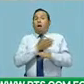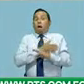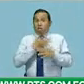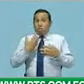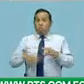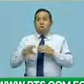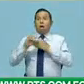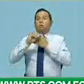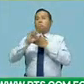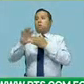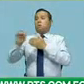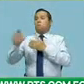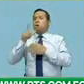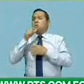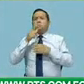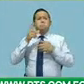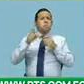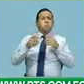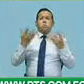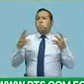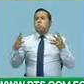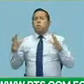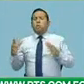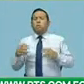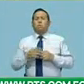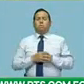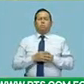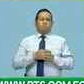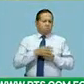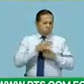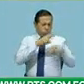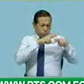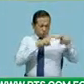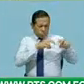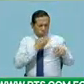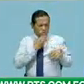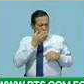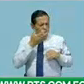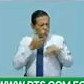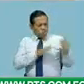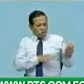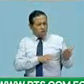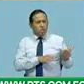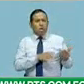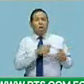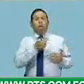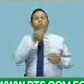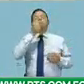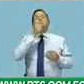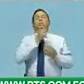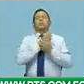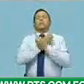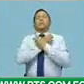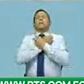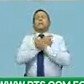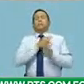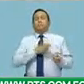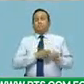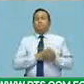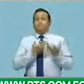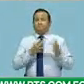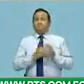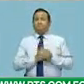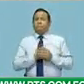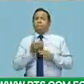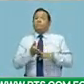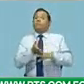desaparecido. La causa del deceso es una intoxicación y una asfixia por sofocación. Meses atrás, con sus planes de terror, habría intentado